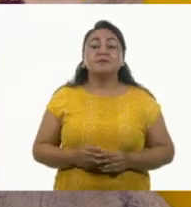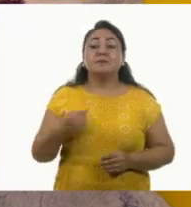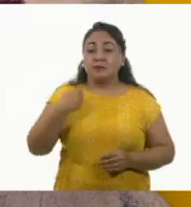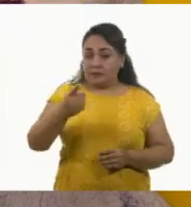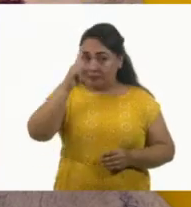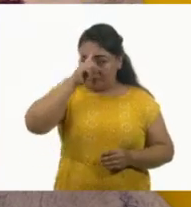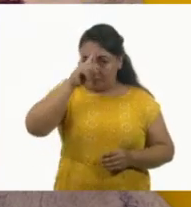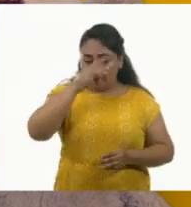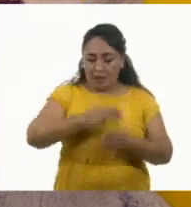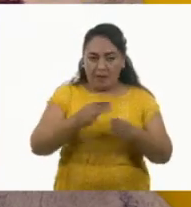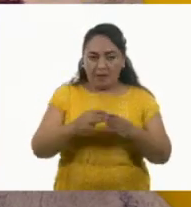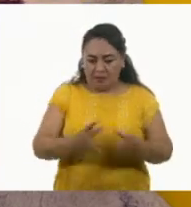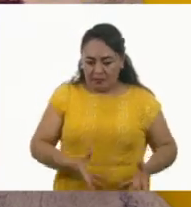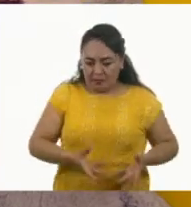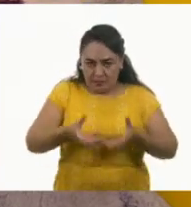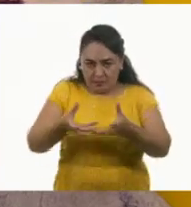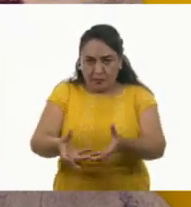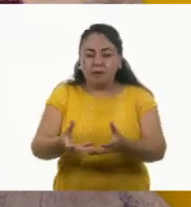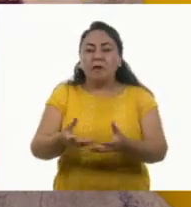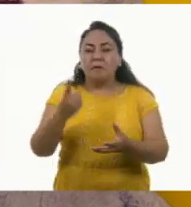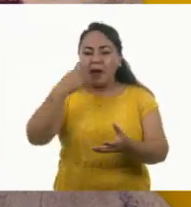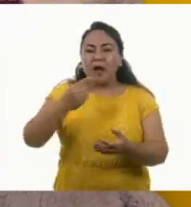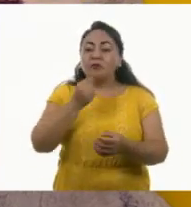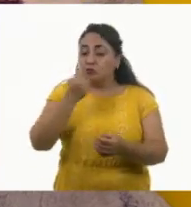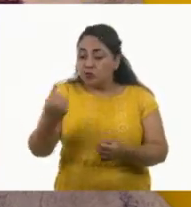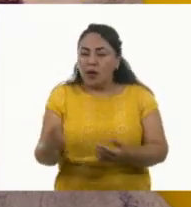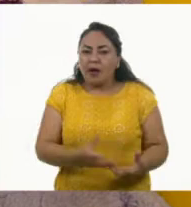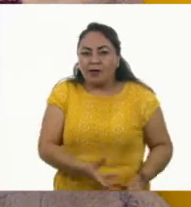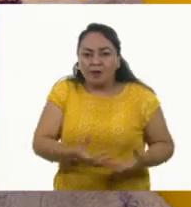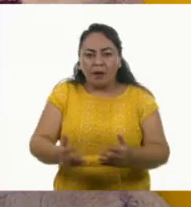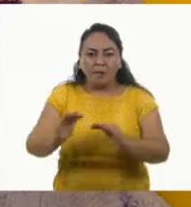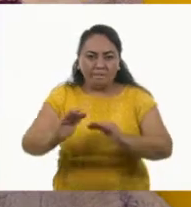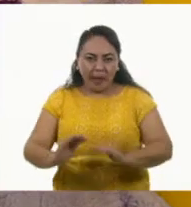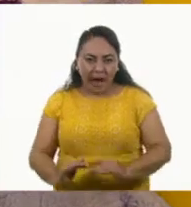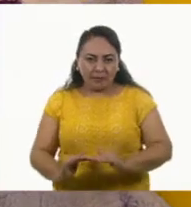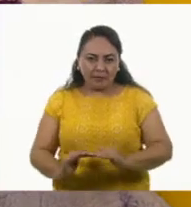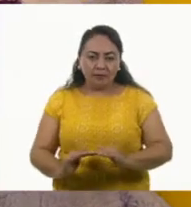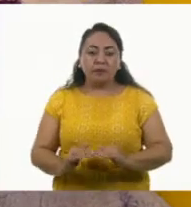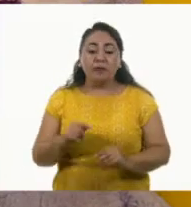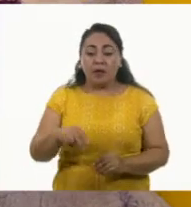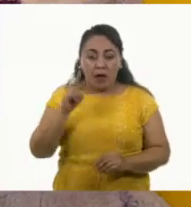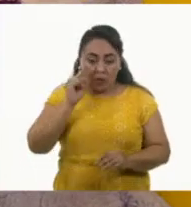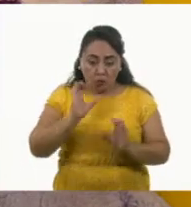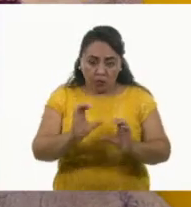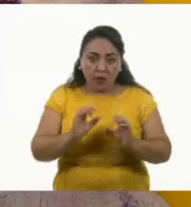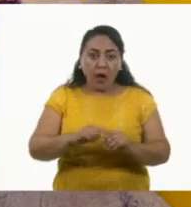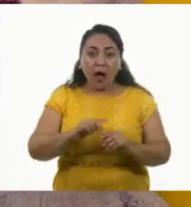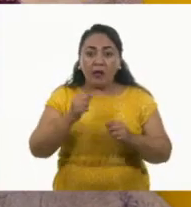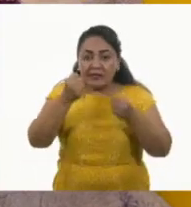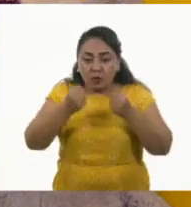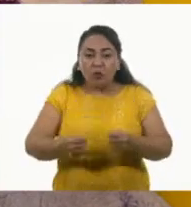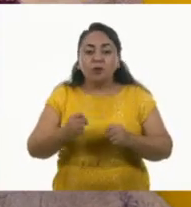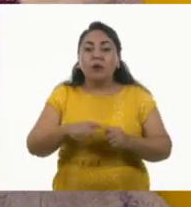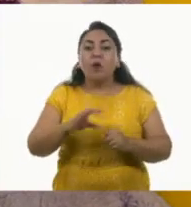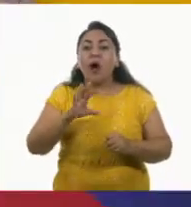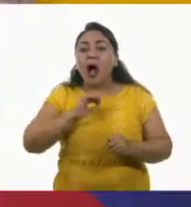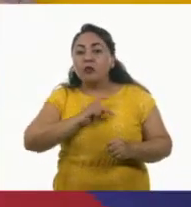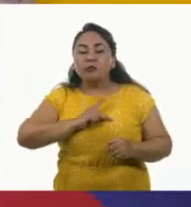Sugerimos colocar los materiales a la altura de las niñas y los niños, revisando que no sean tóxicos y sean seguros para